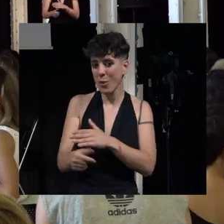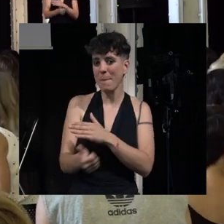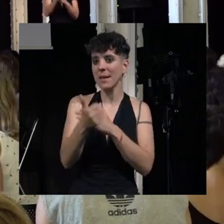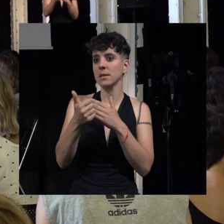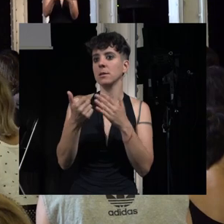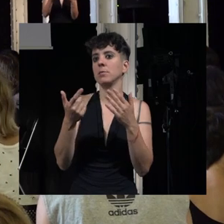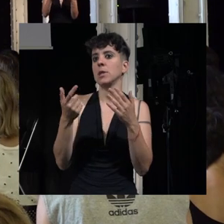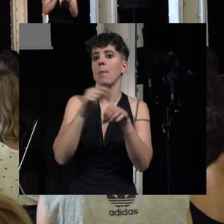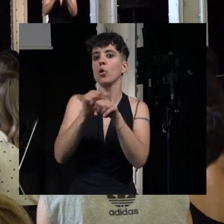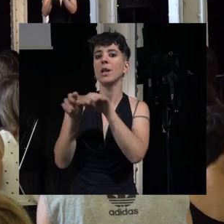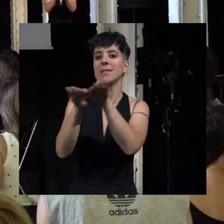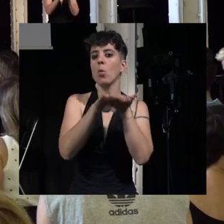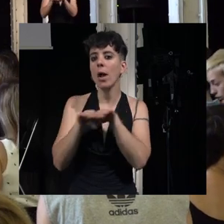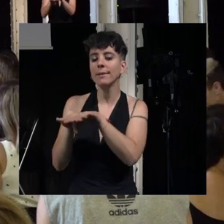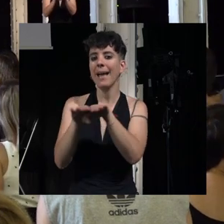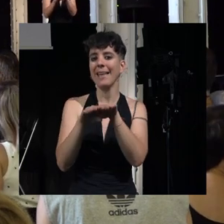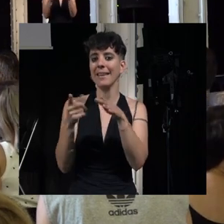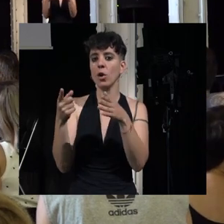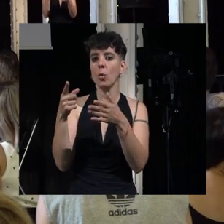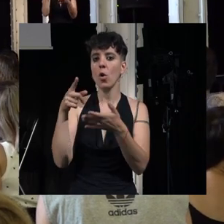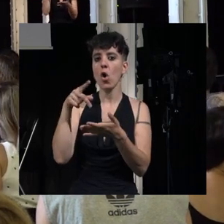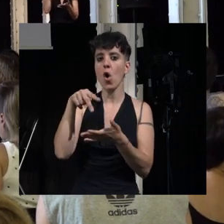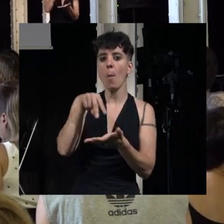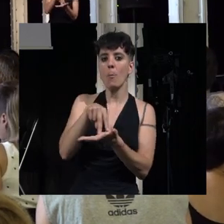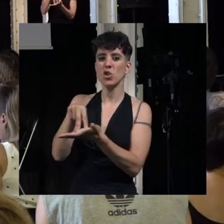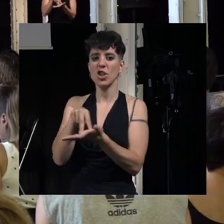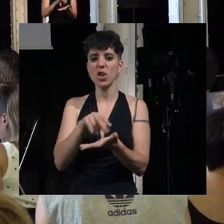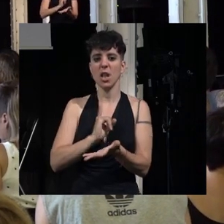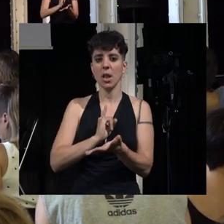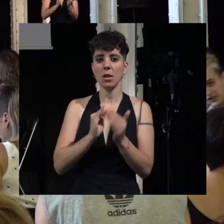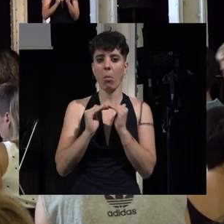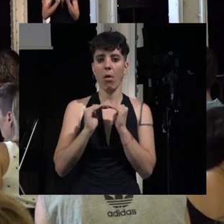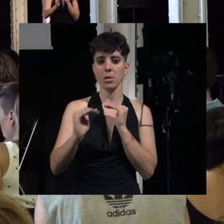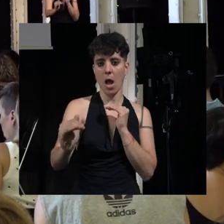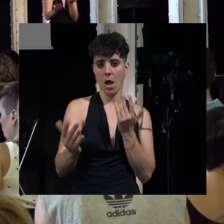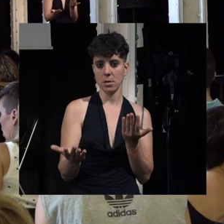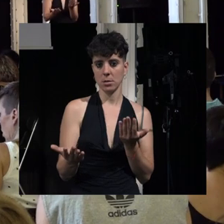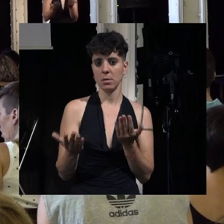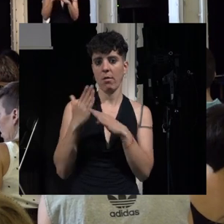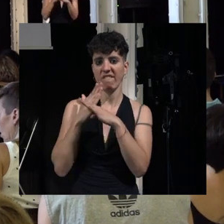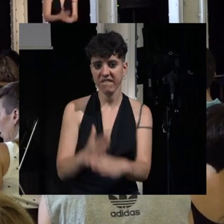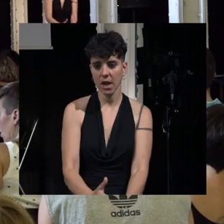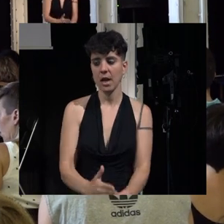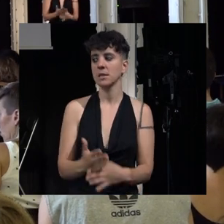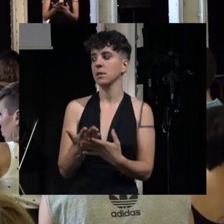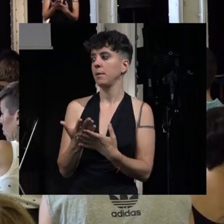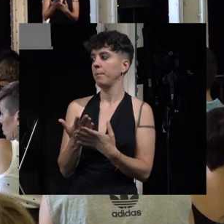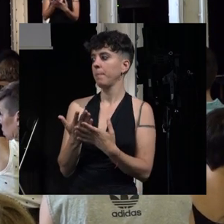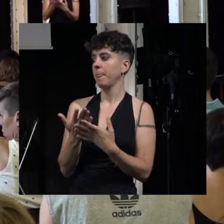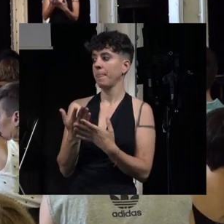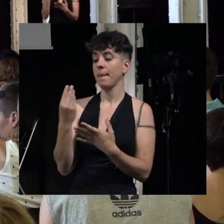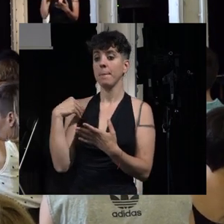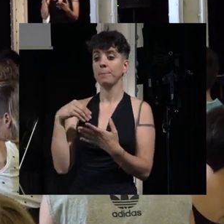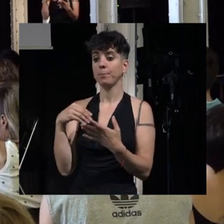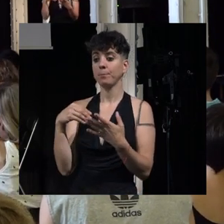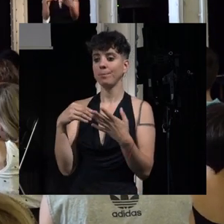públicas de igualdad o de lo que sea, desde posiciones identitarias estancas, o sea, los problemas que nos están generando el, ¿no?, el